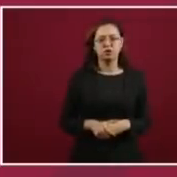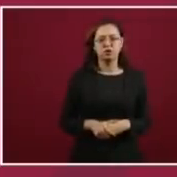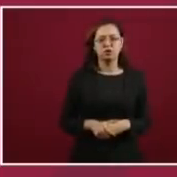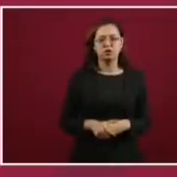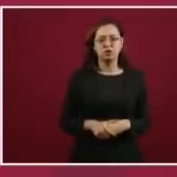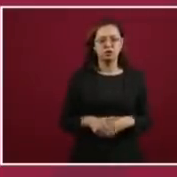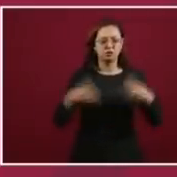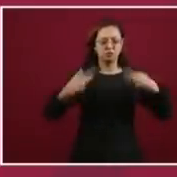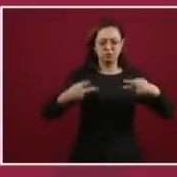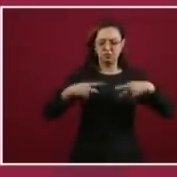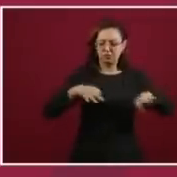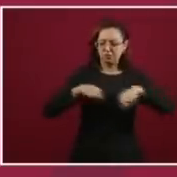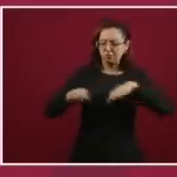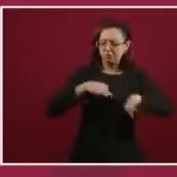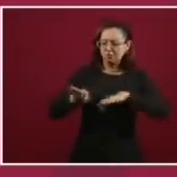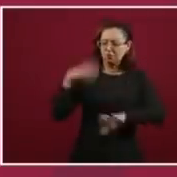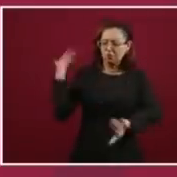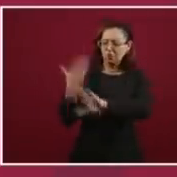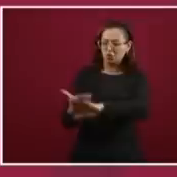a los trabajadores